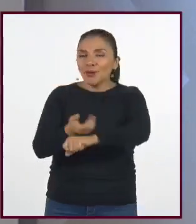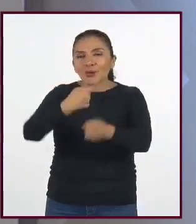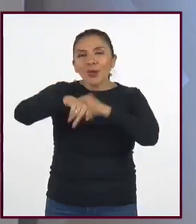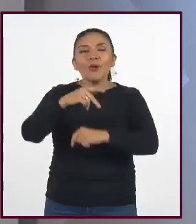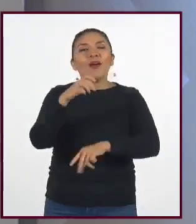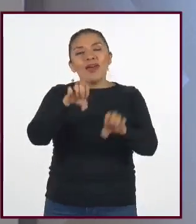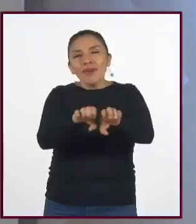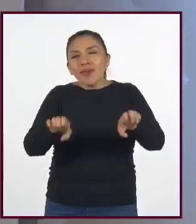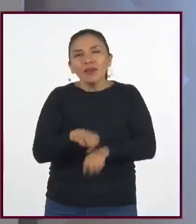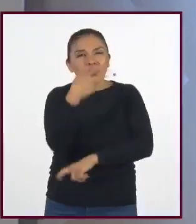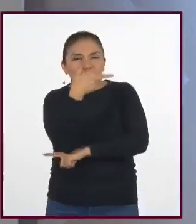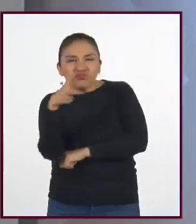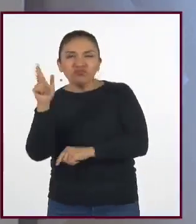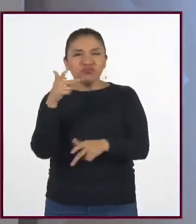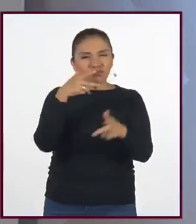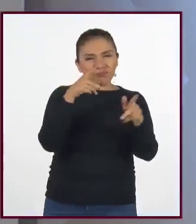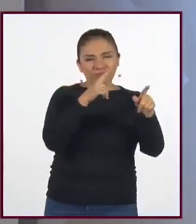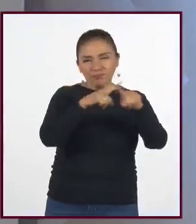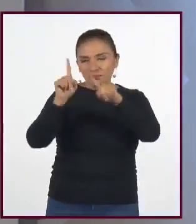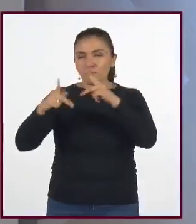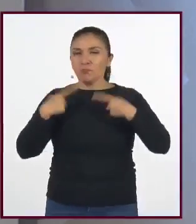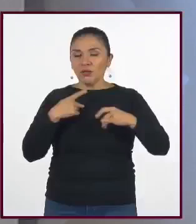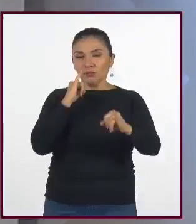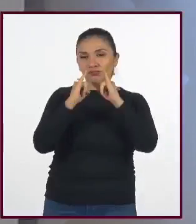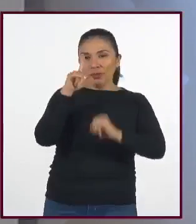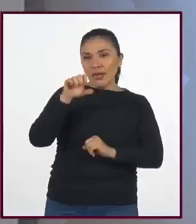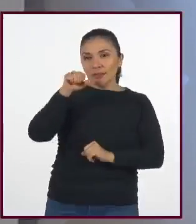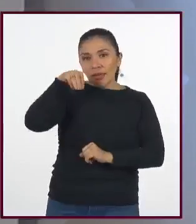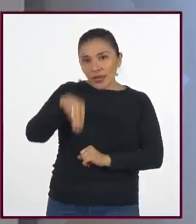académico de producción y a quienes interpretaron en lengua de